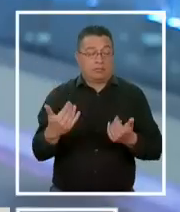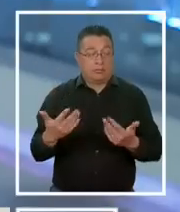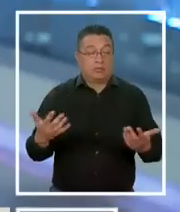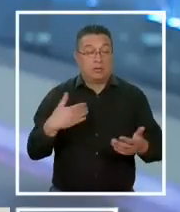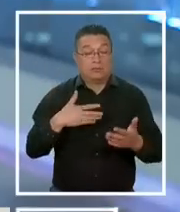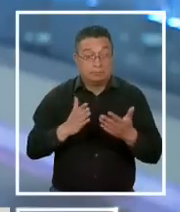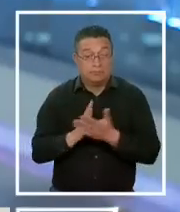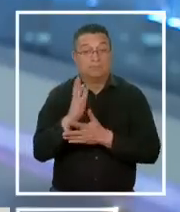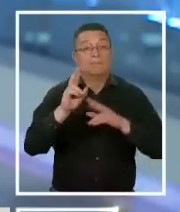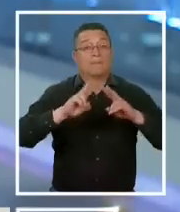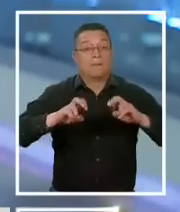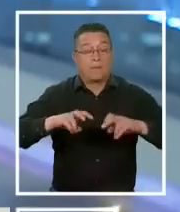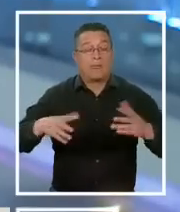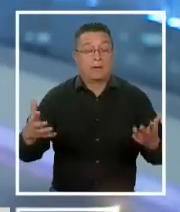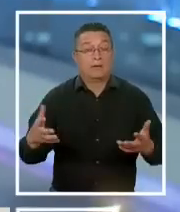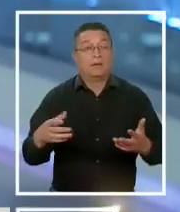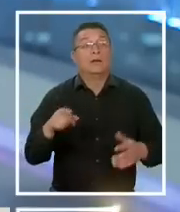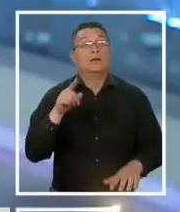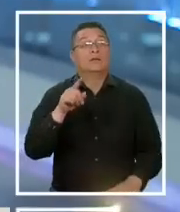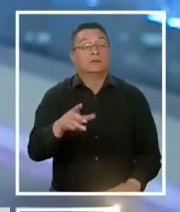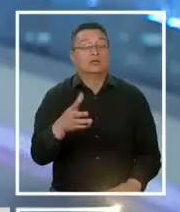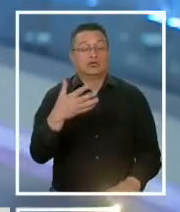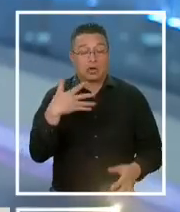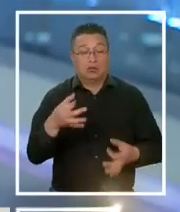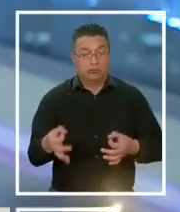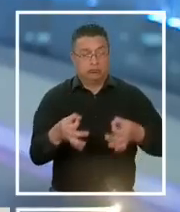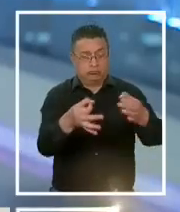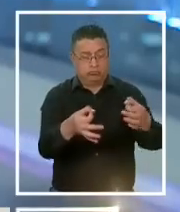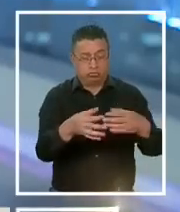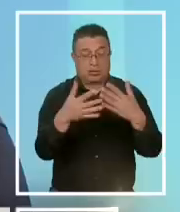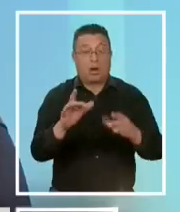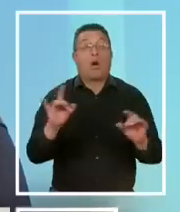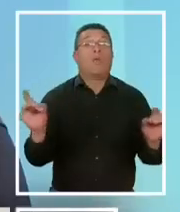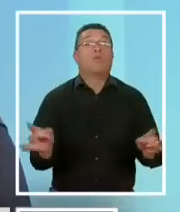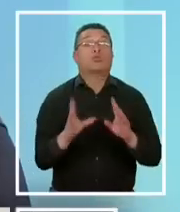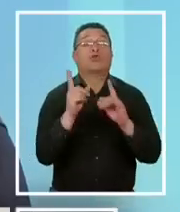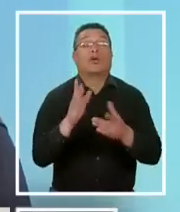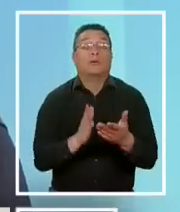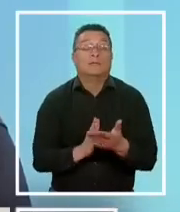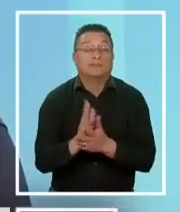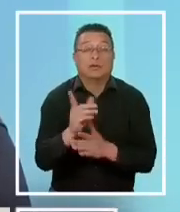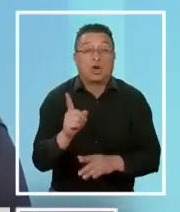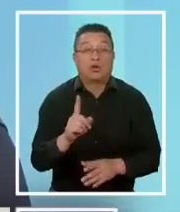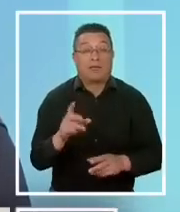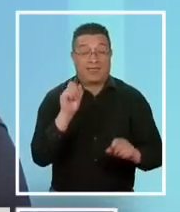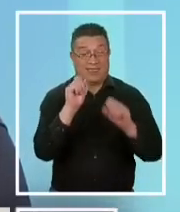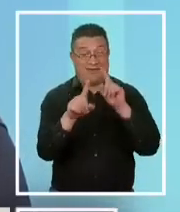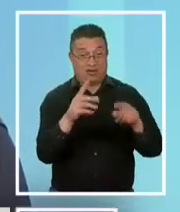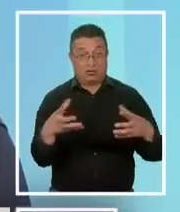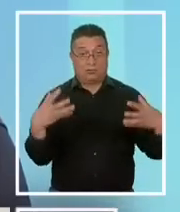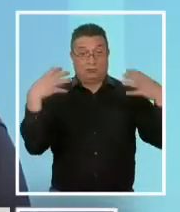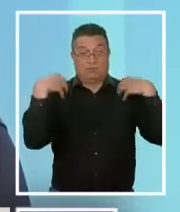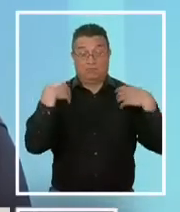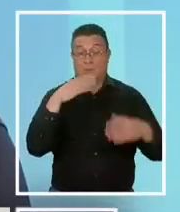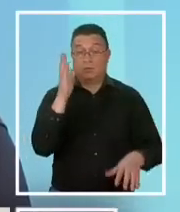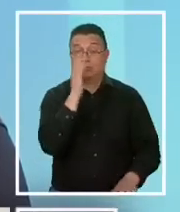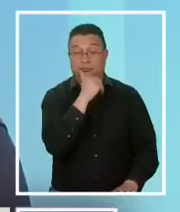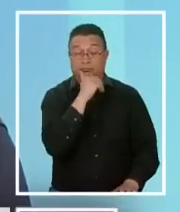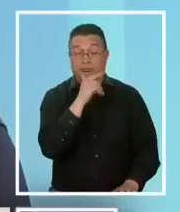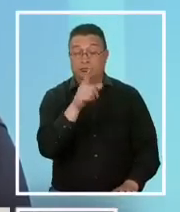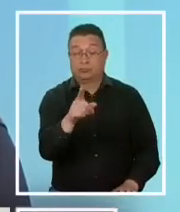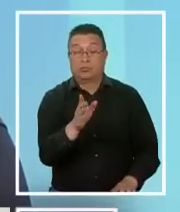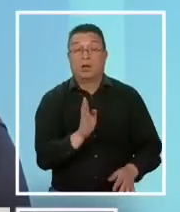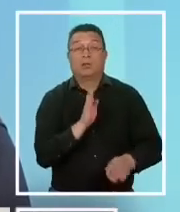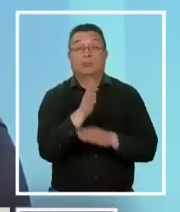inicien Las investigaciones para efectos de eso de hecho estamos remitido información la defensoría no tiene responsabilidad entonces de acudir